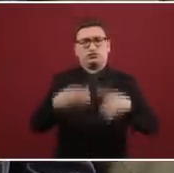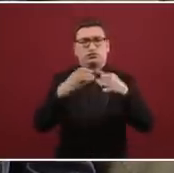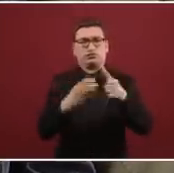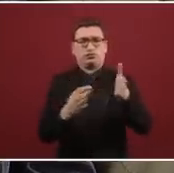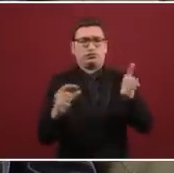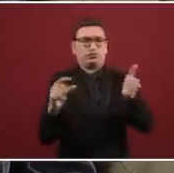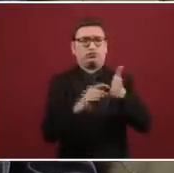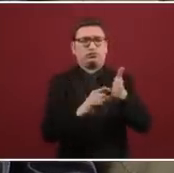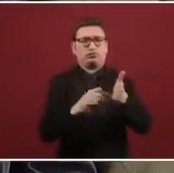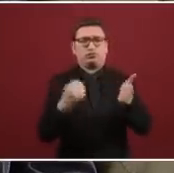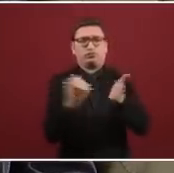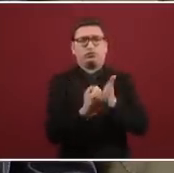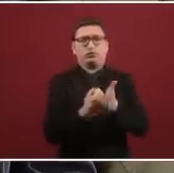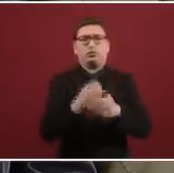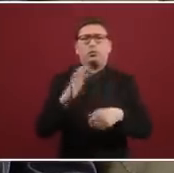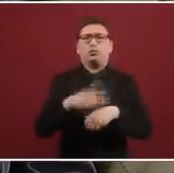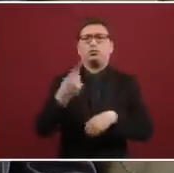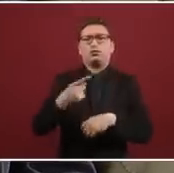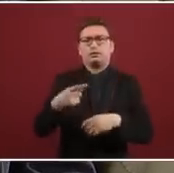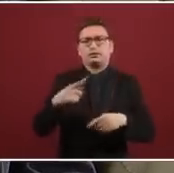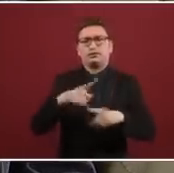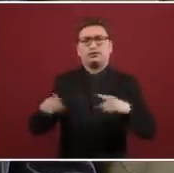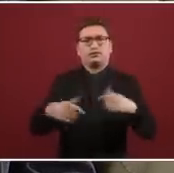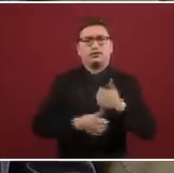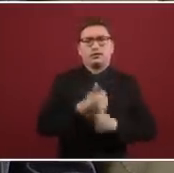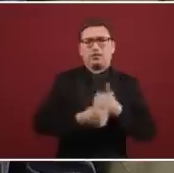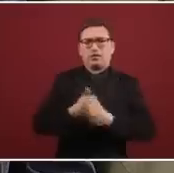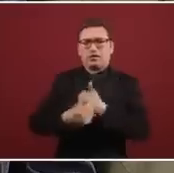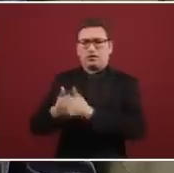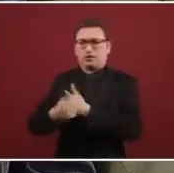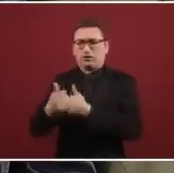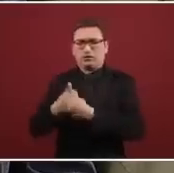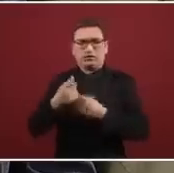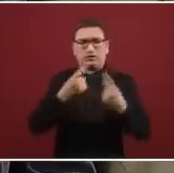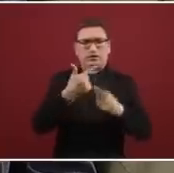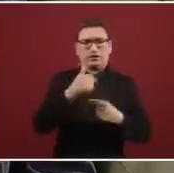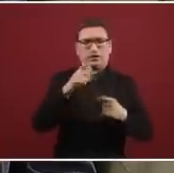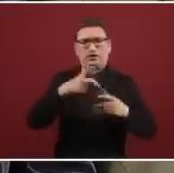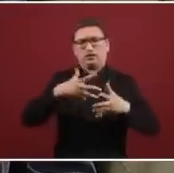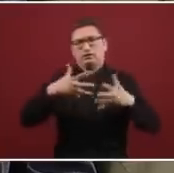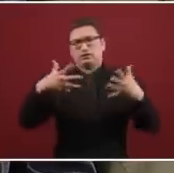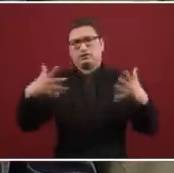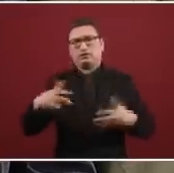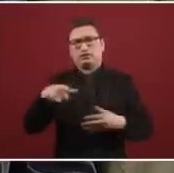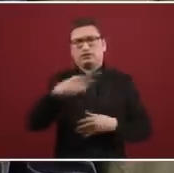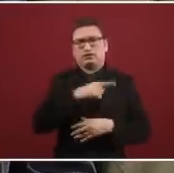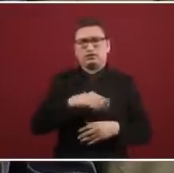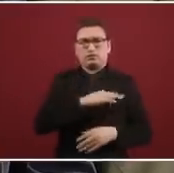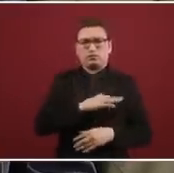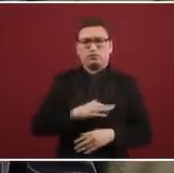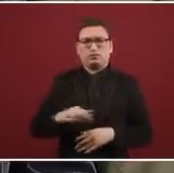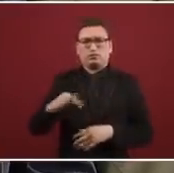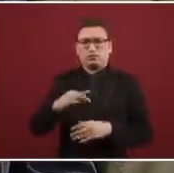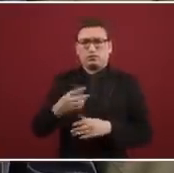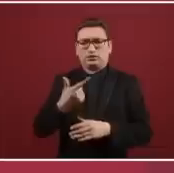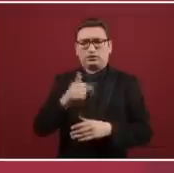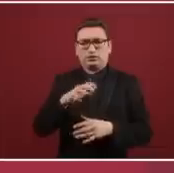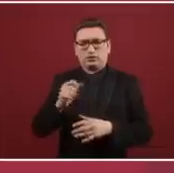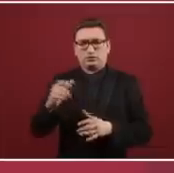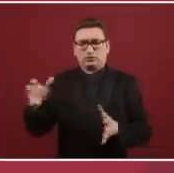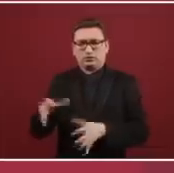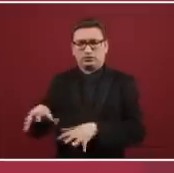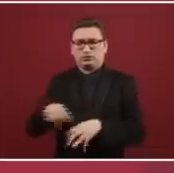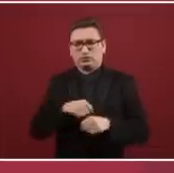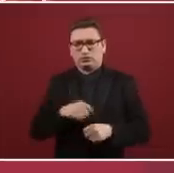tanques va en contra de la competitividad, que favorece a las grandes gaseras que pueden absorber los tanques de los pequeños